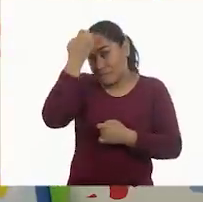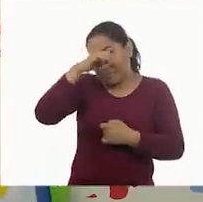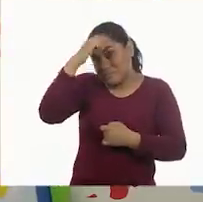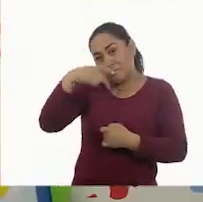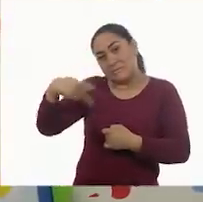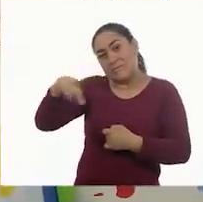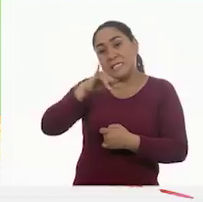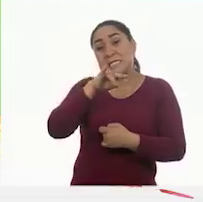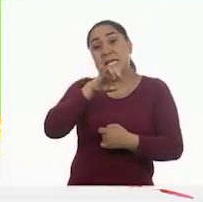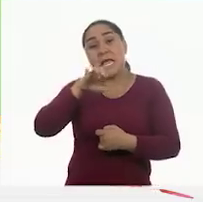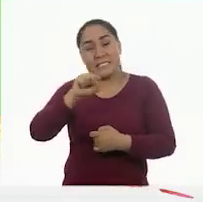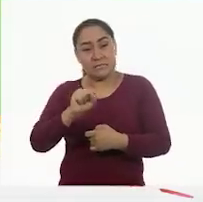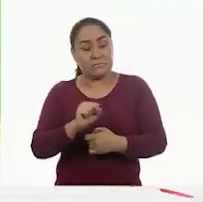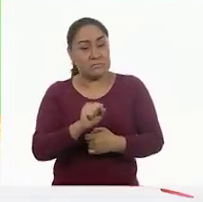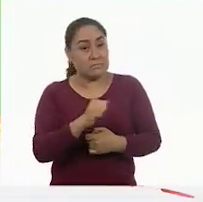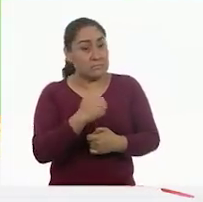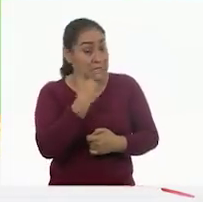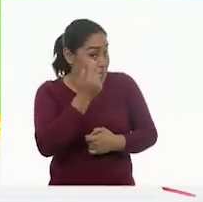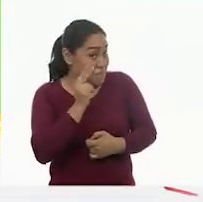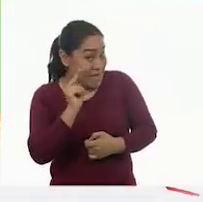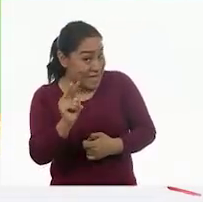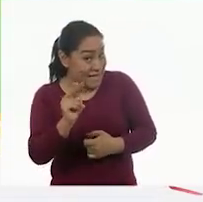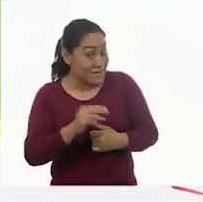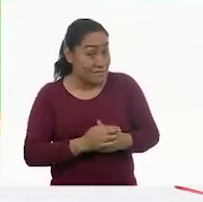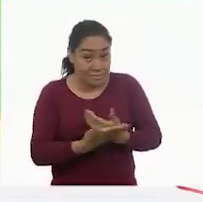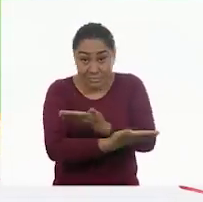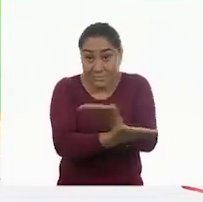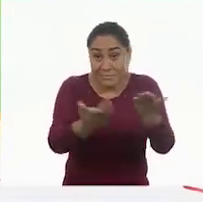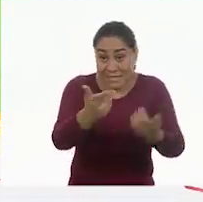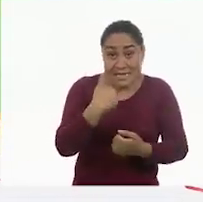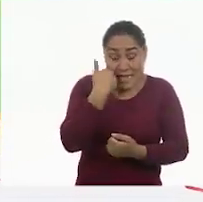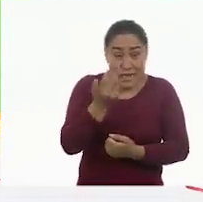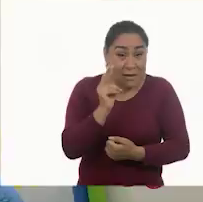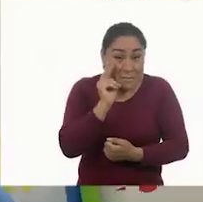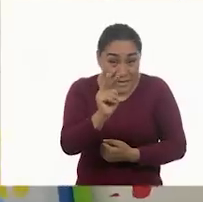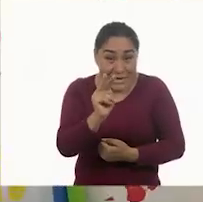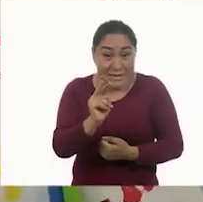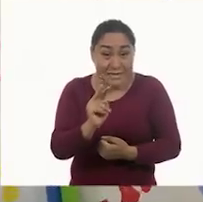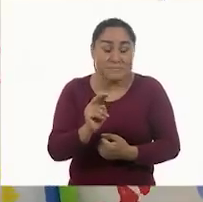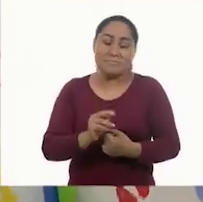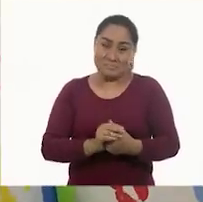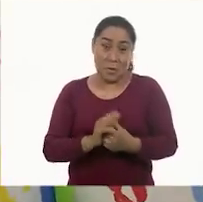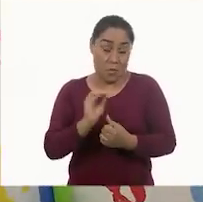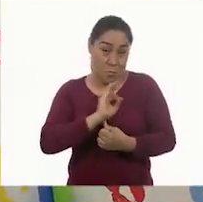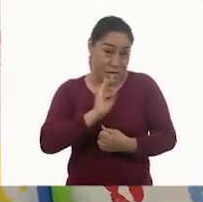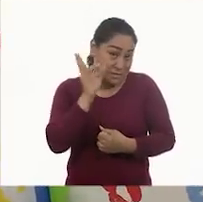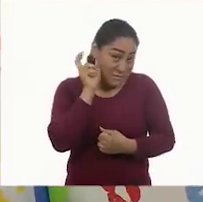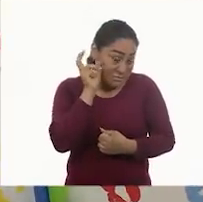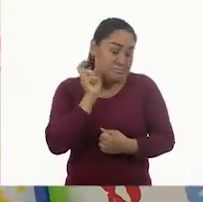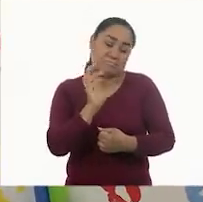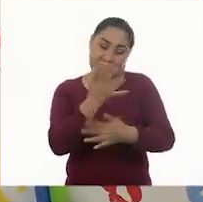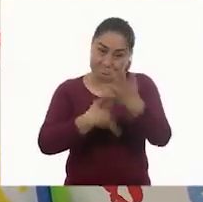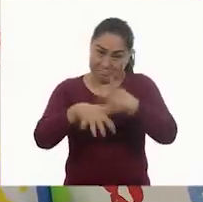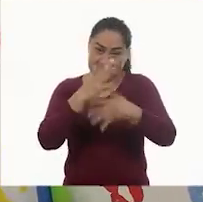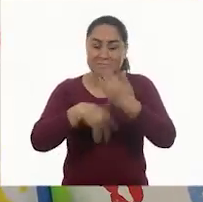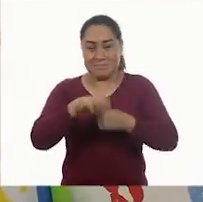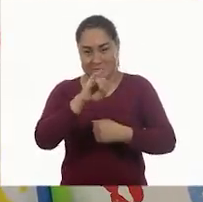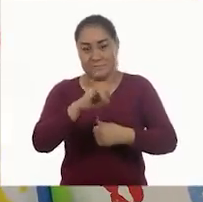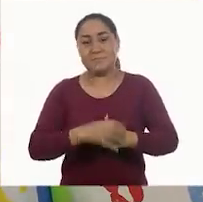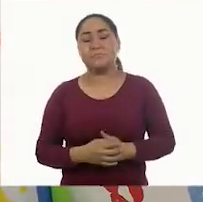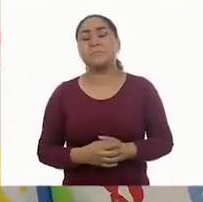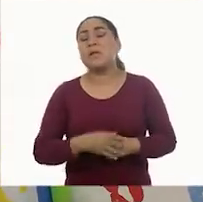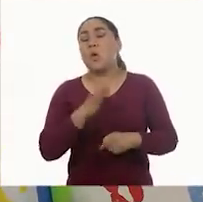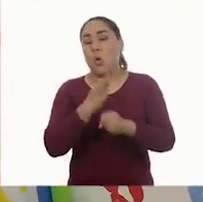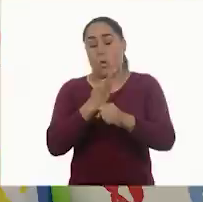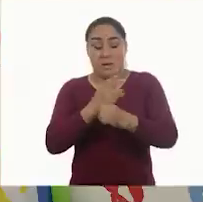acuerdo? Sí. ¿Quieren escucharlo? Sí, me Niños y gustan niñas, los ¿quieren cuentos. escucharlo? Perfecto. A ver, voy a leer como